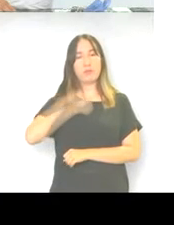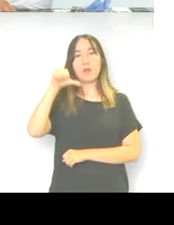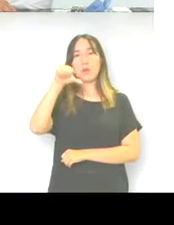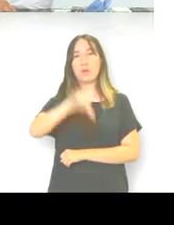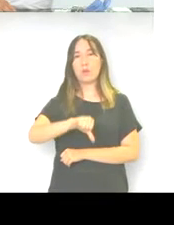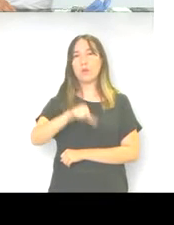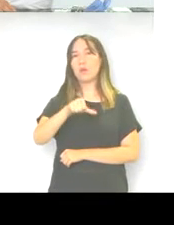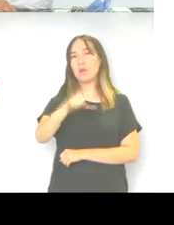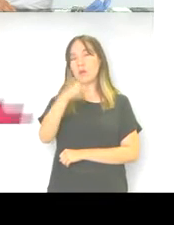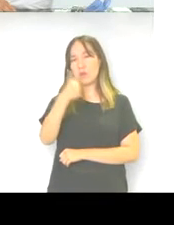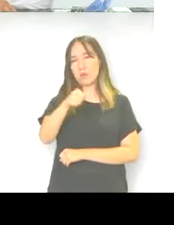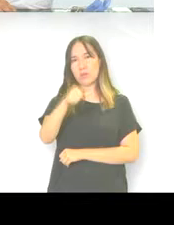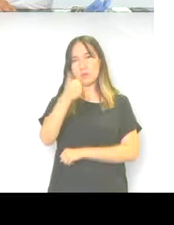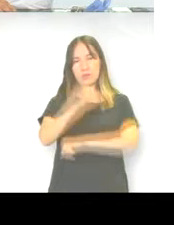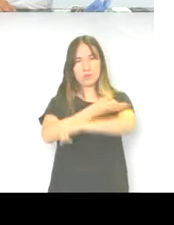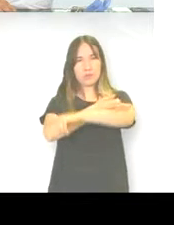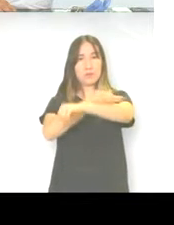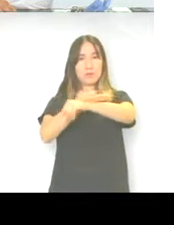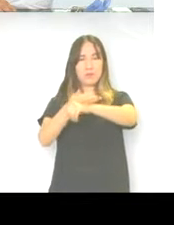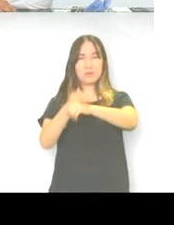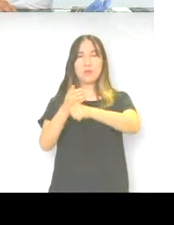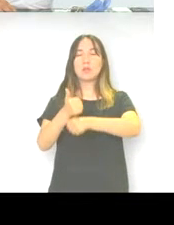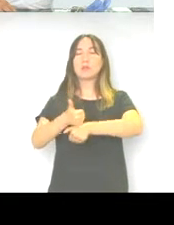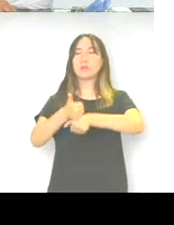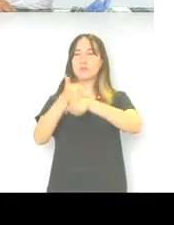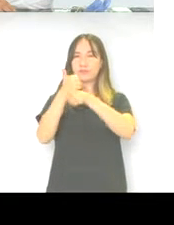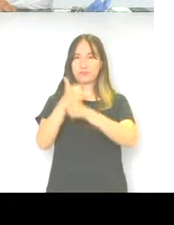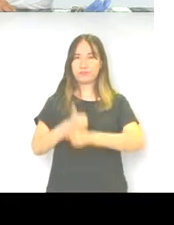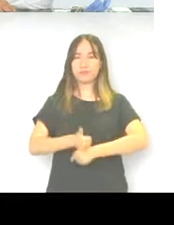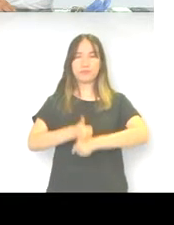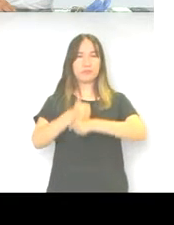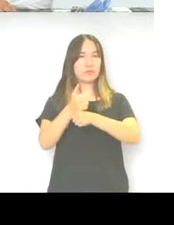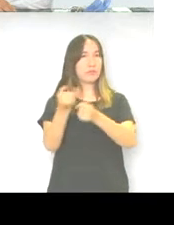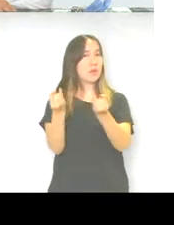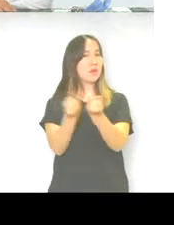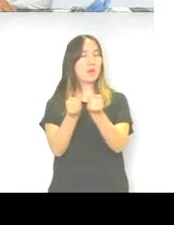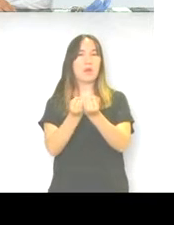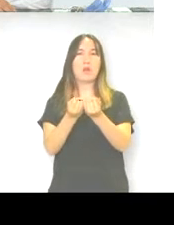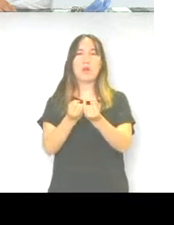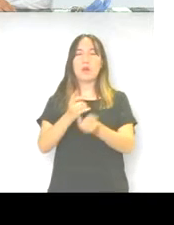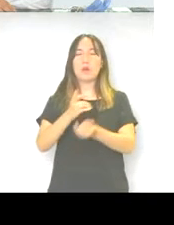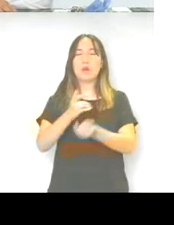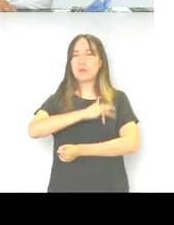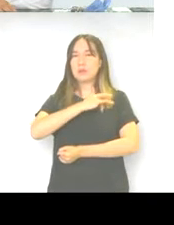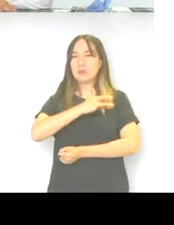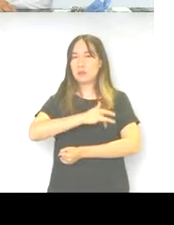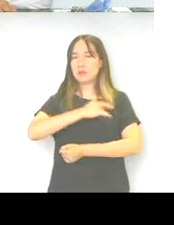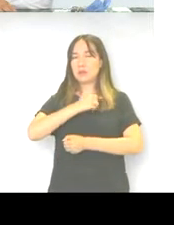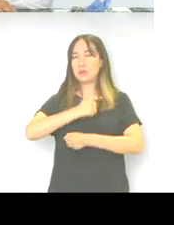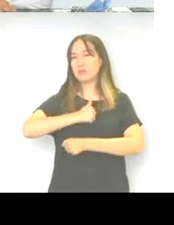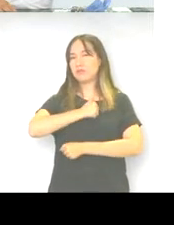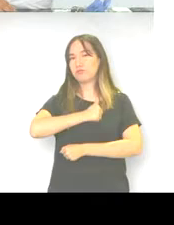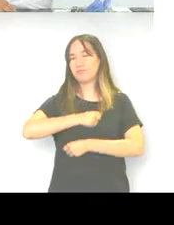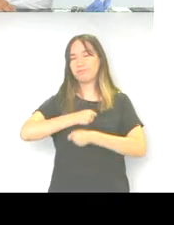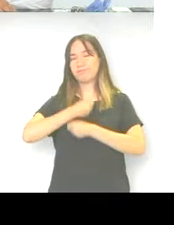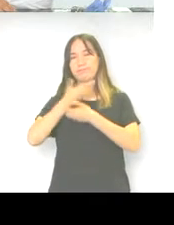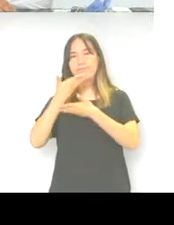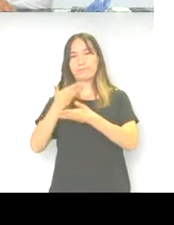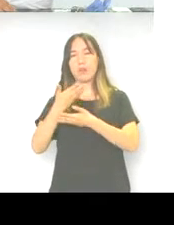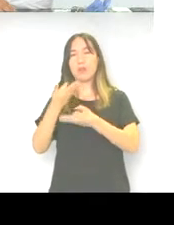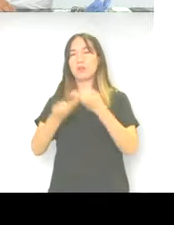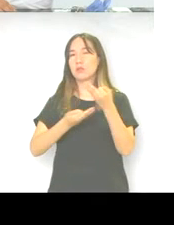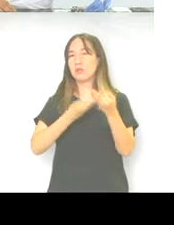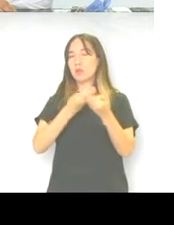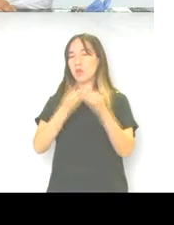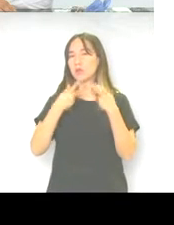en esta ocasión, son 11 familias afectadas y desde aquí enviamos nuestro más sentido pésame a nombre de todo el equipo del gobierno del estado que